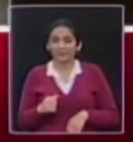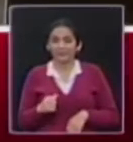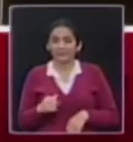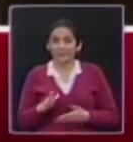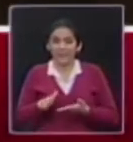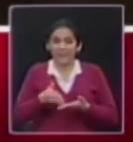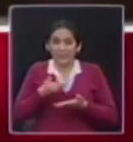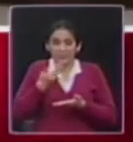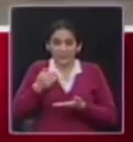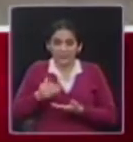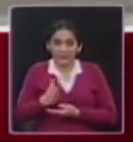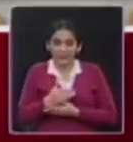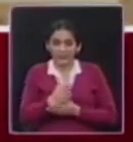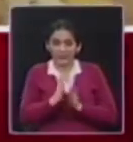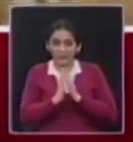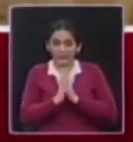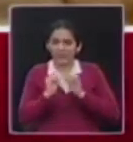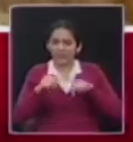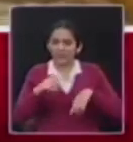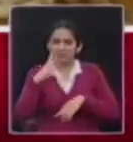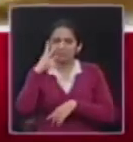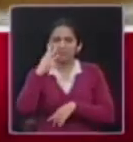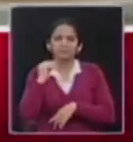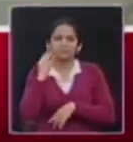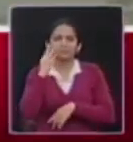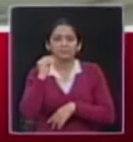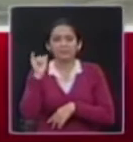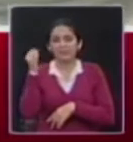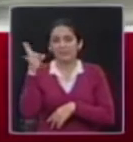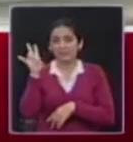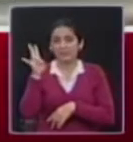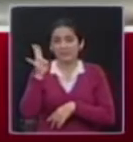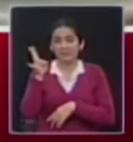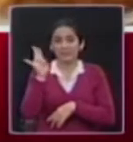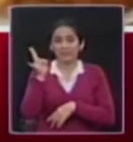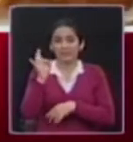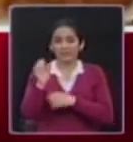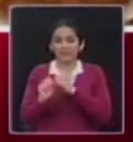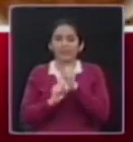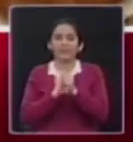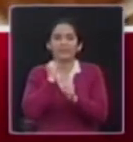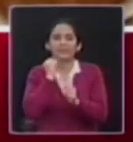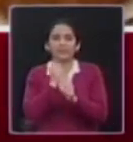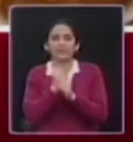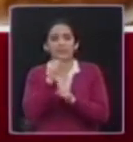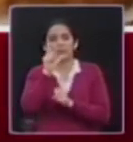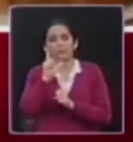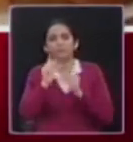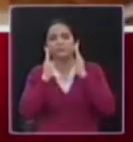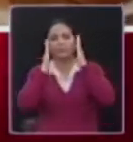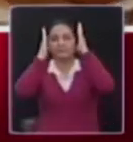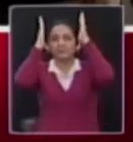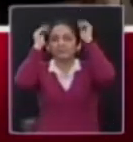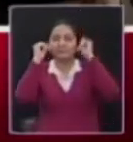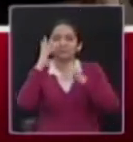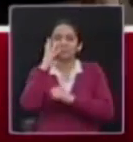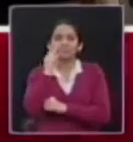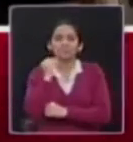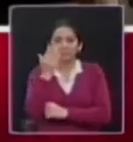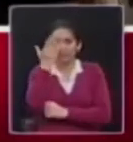17 años, la hacemos aquí con nuestros chefs que son especializados. No solo fanesca, sino tenemos platos